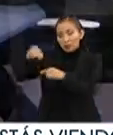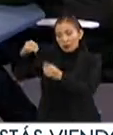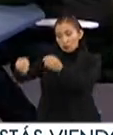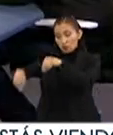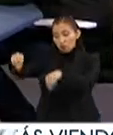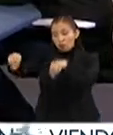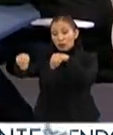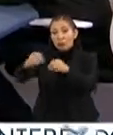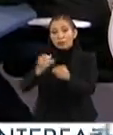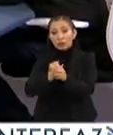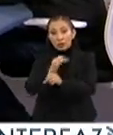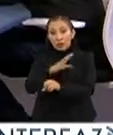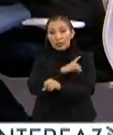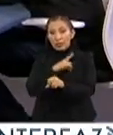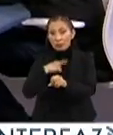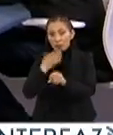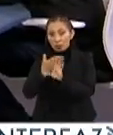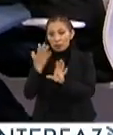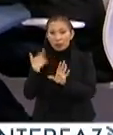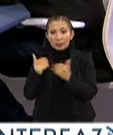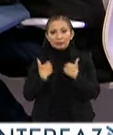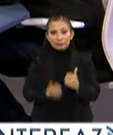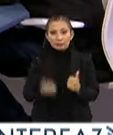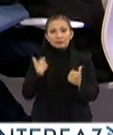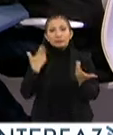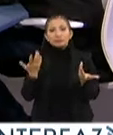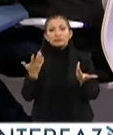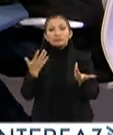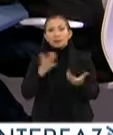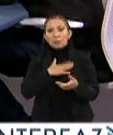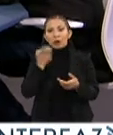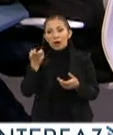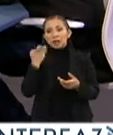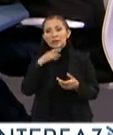mucha información sin duda alguna que hay que siempre tener sobre la mano. Qué